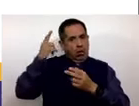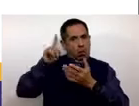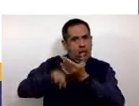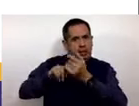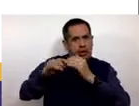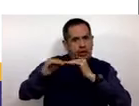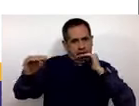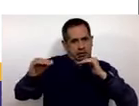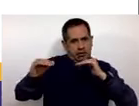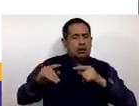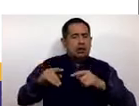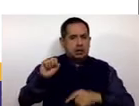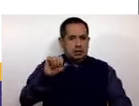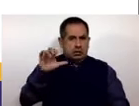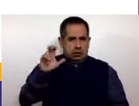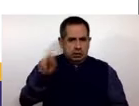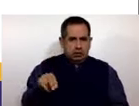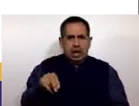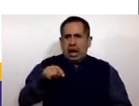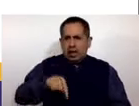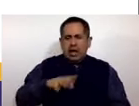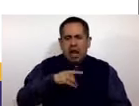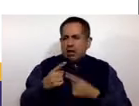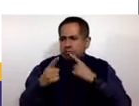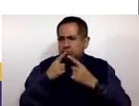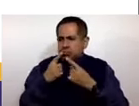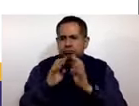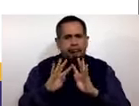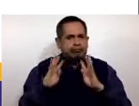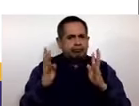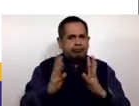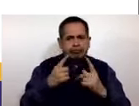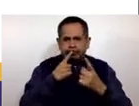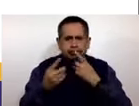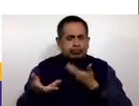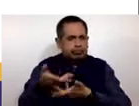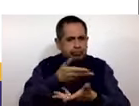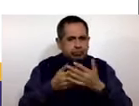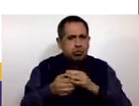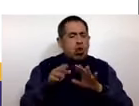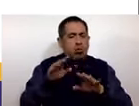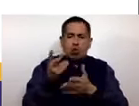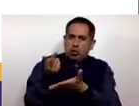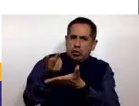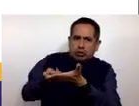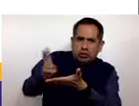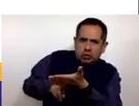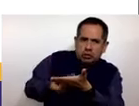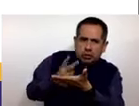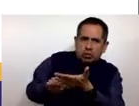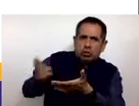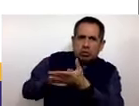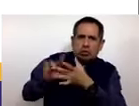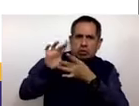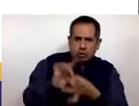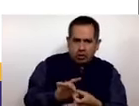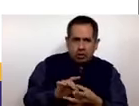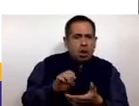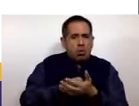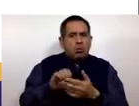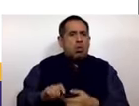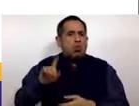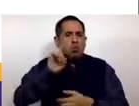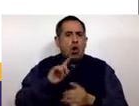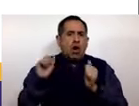estamos haciendo unos conversatorios que precisamente hablan de la interseccionalidad, ¿no? Entonces hablamos, por ejemplo, del trabajo de